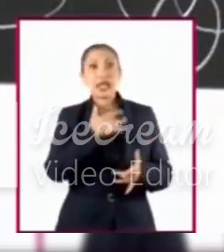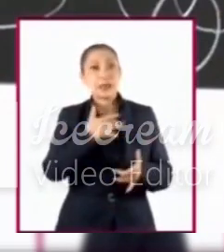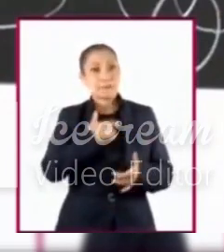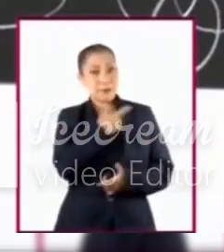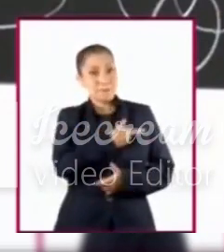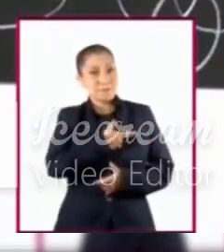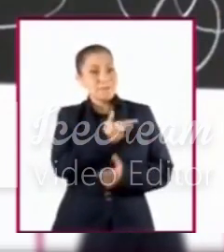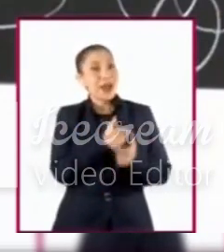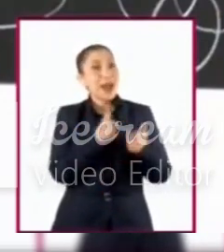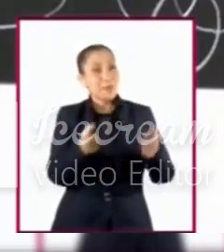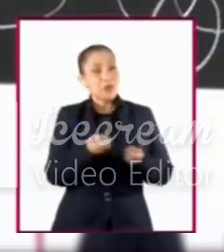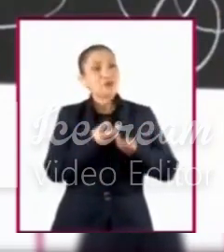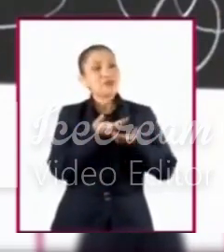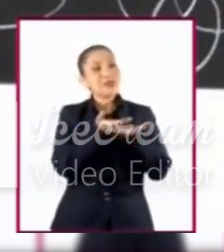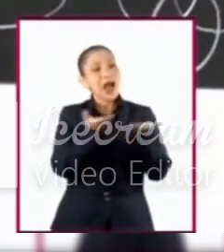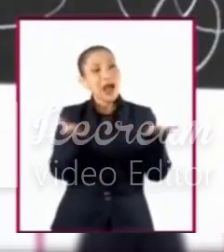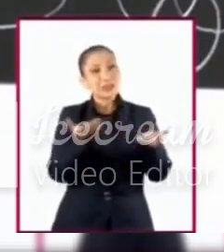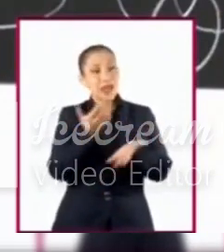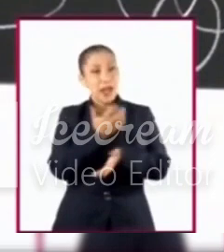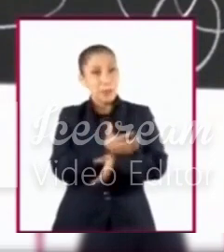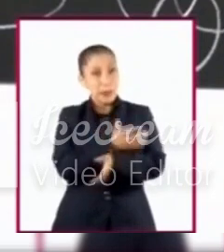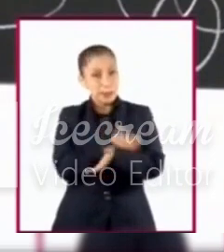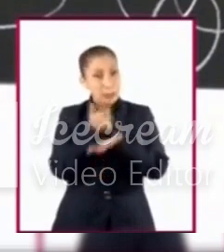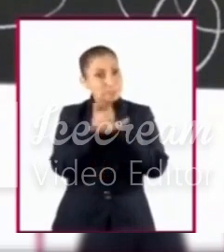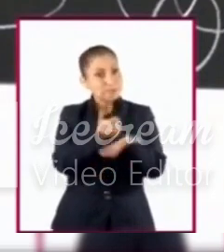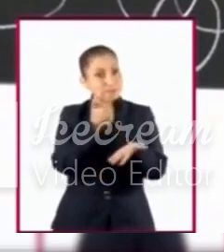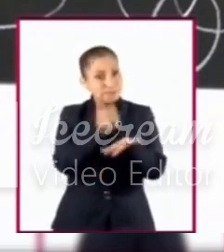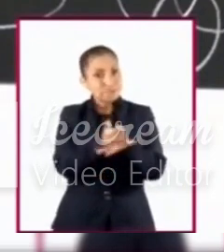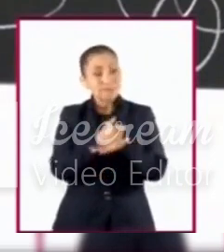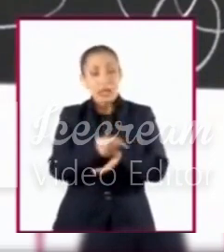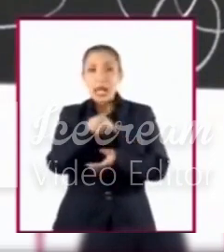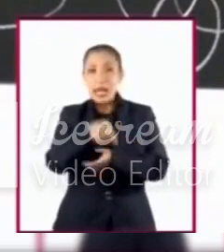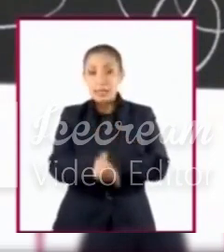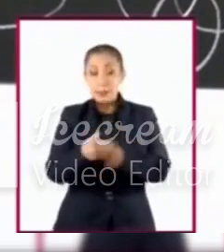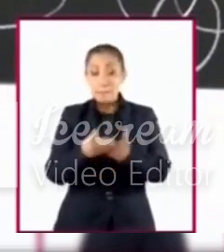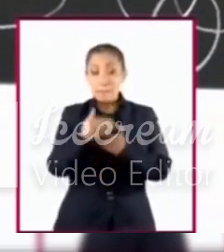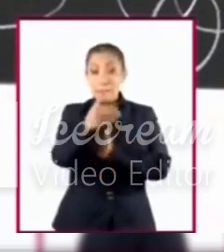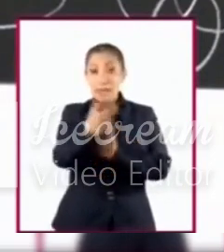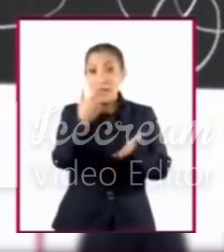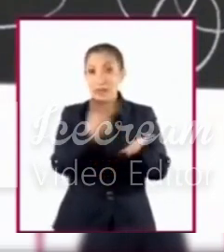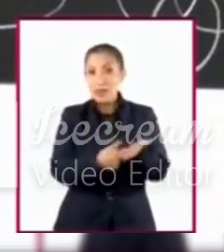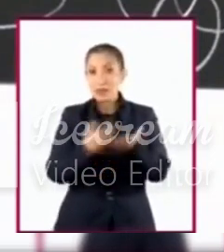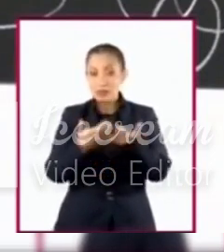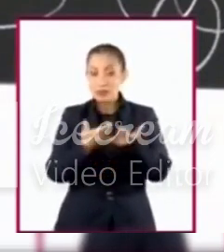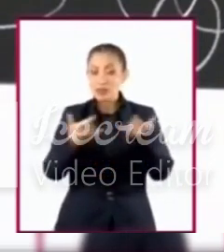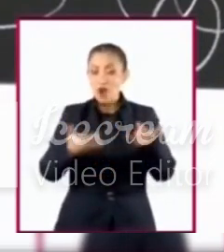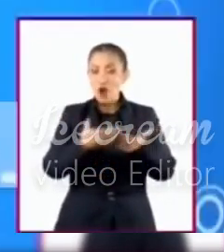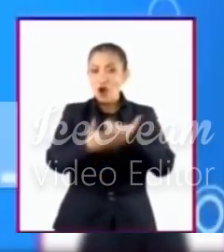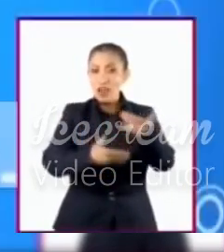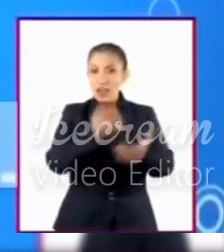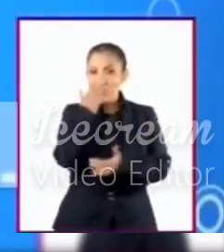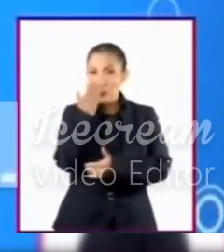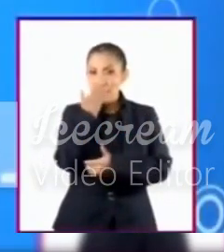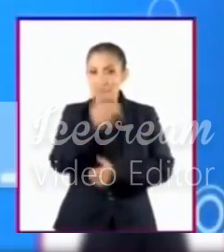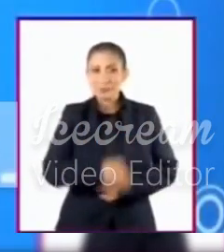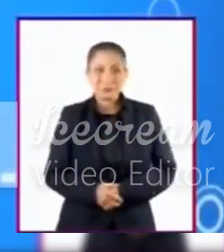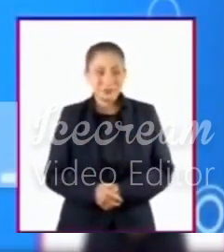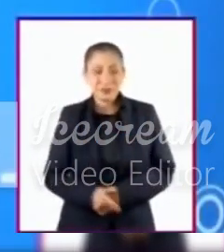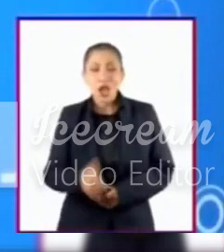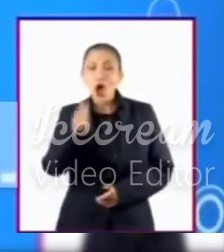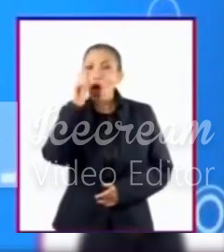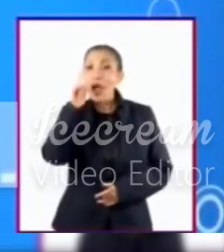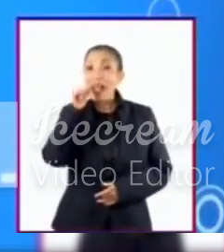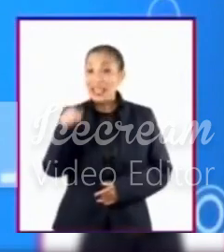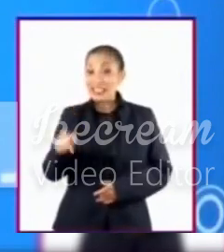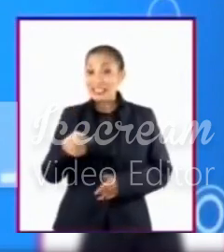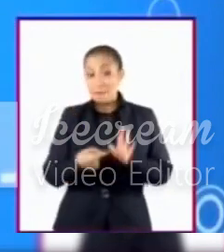un gusto enorme por brindarles acompañamiento a distancia en este gran paso dentro de su trayectoria escolar. Esperamos que